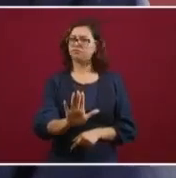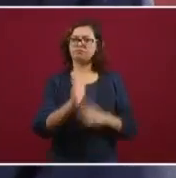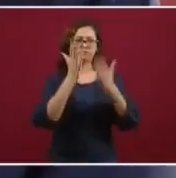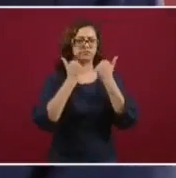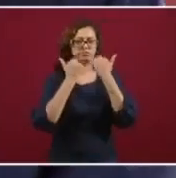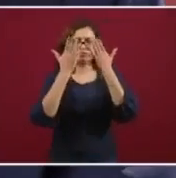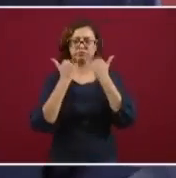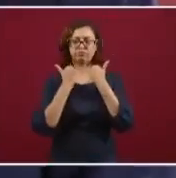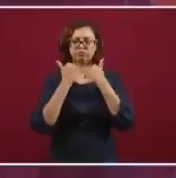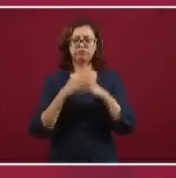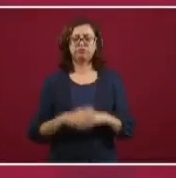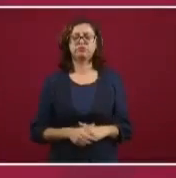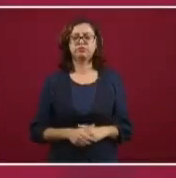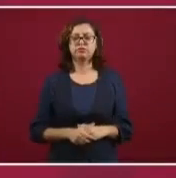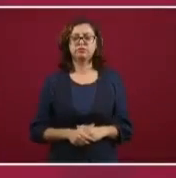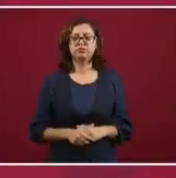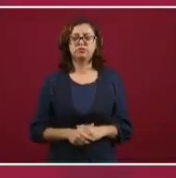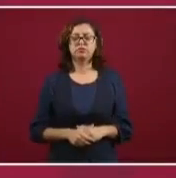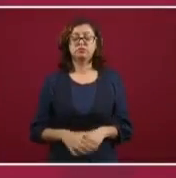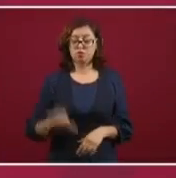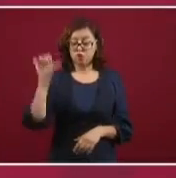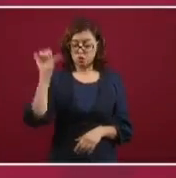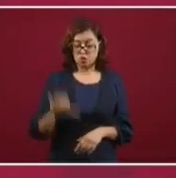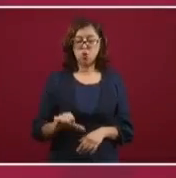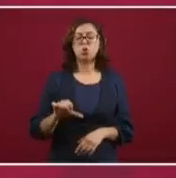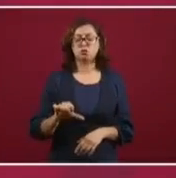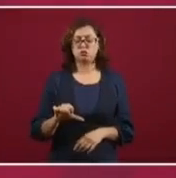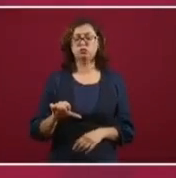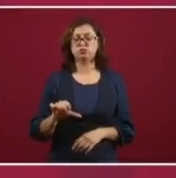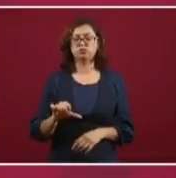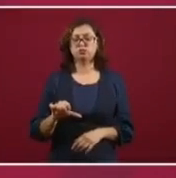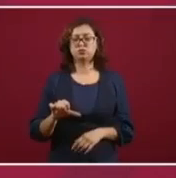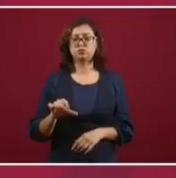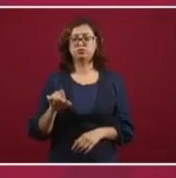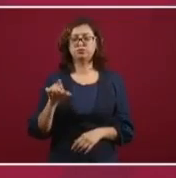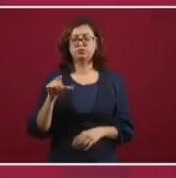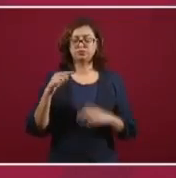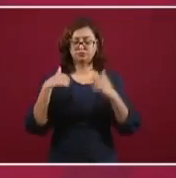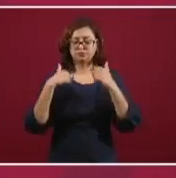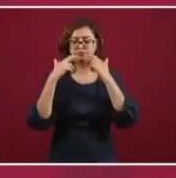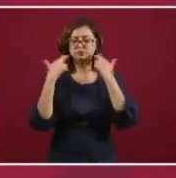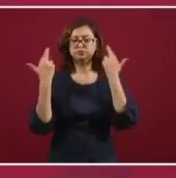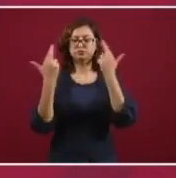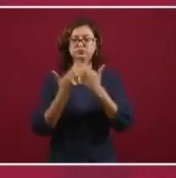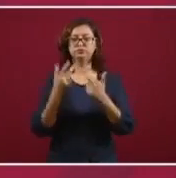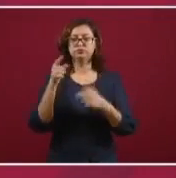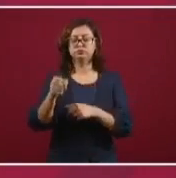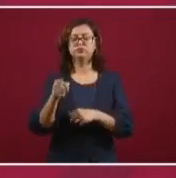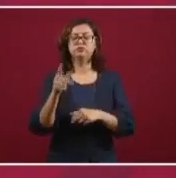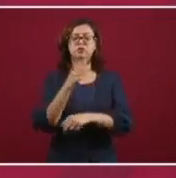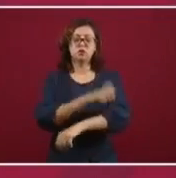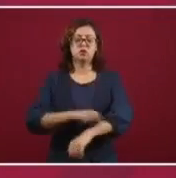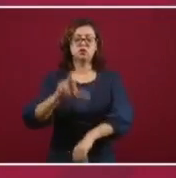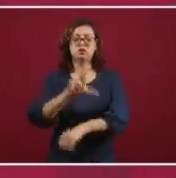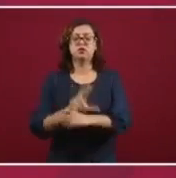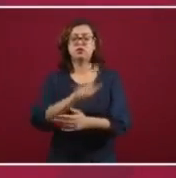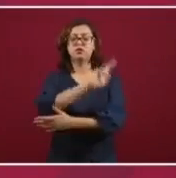Hoy tengo precisamente una reunión con los coordinadores de los programas